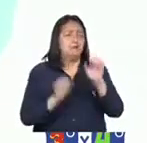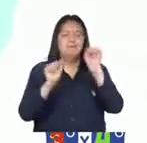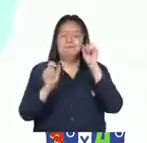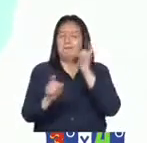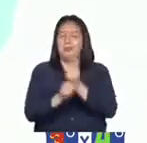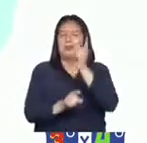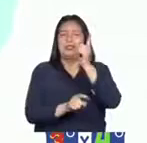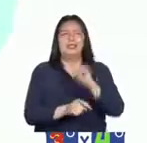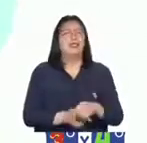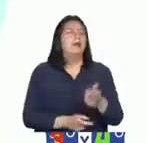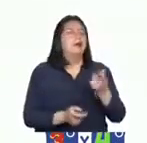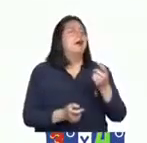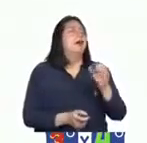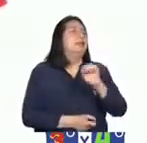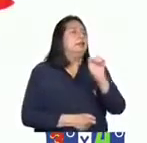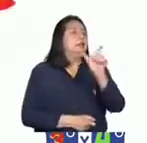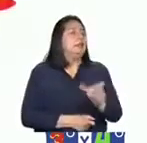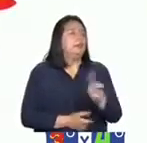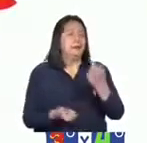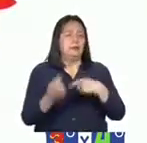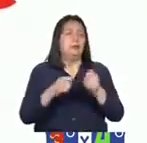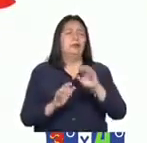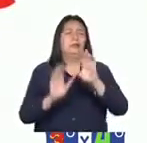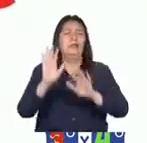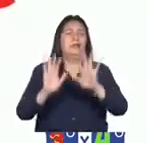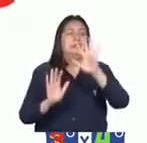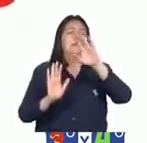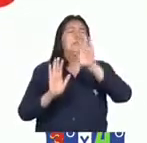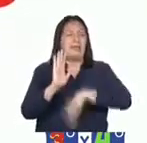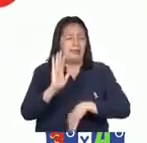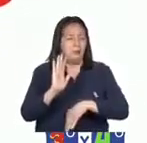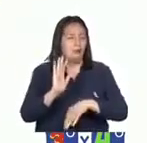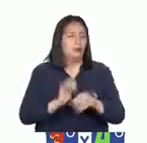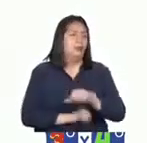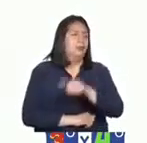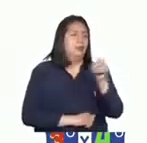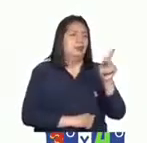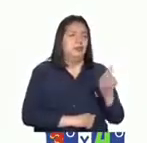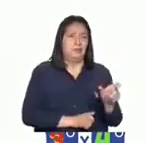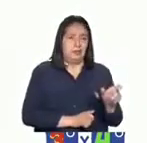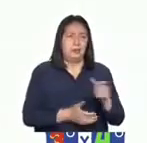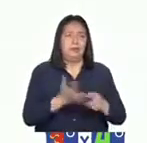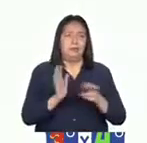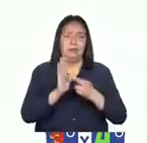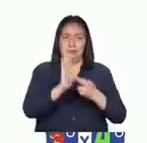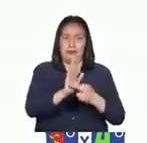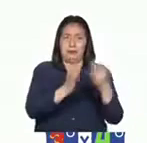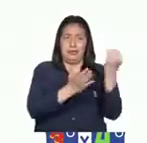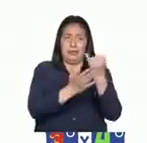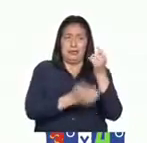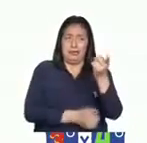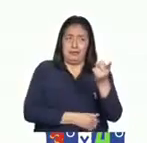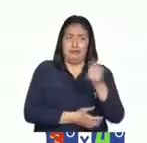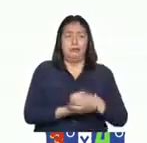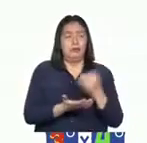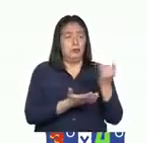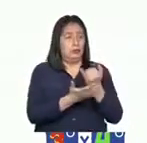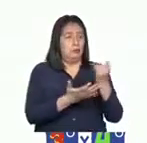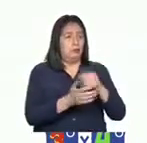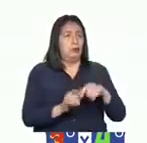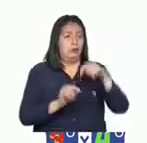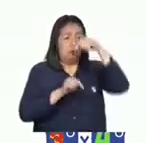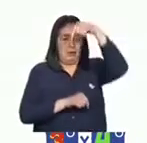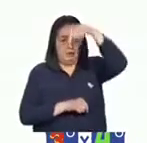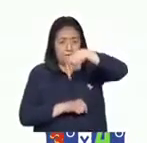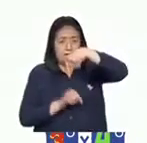es, Sisa había vendido 15 fajas menos que Quilla. Para representarlo en el gráfico, dibujaron una